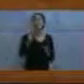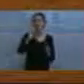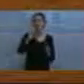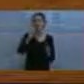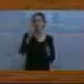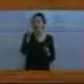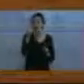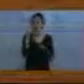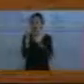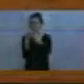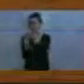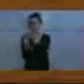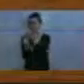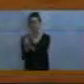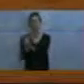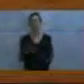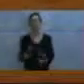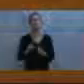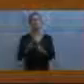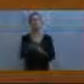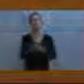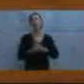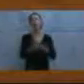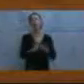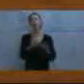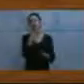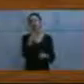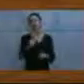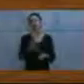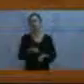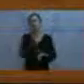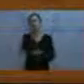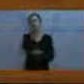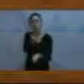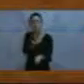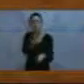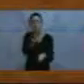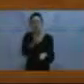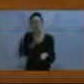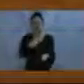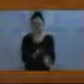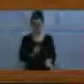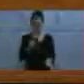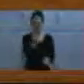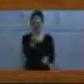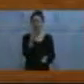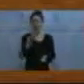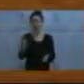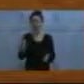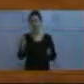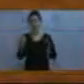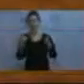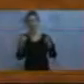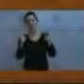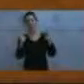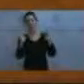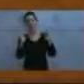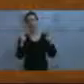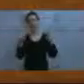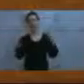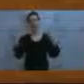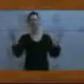0,4. Y luego se dice una cosa que yo les voy a decir algo. A nosotros nos parece absolutamente